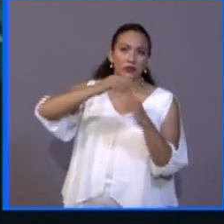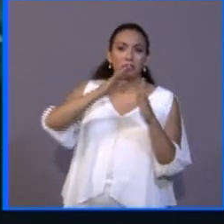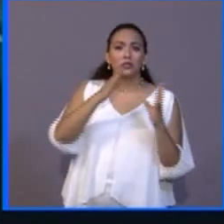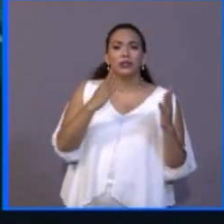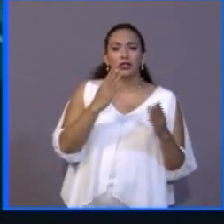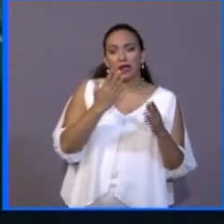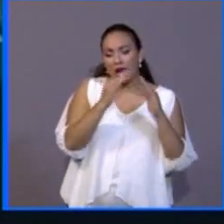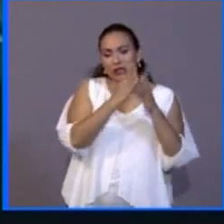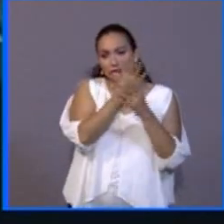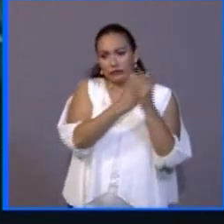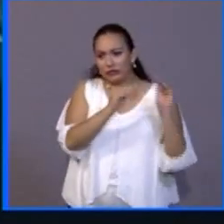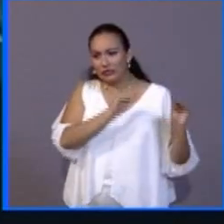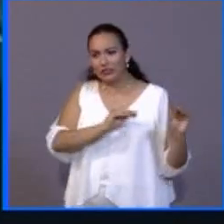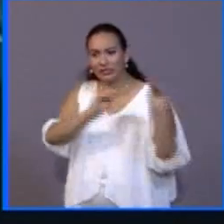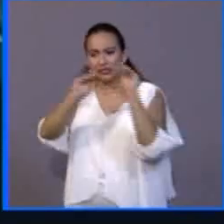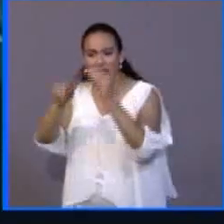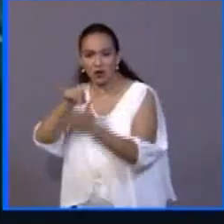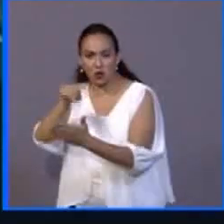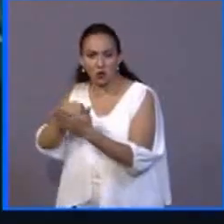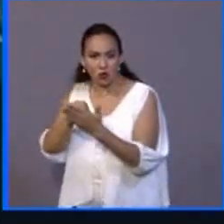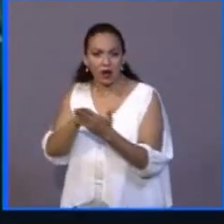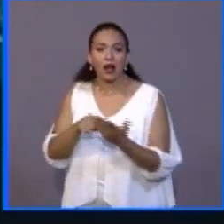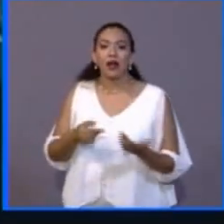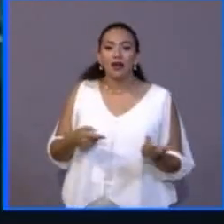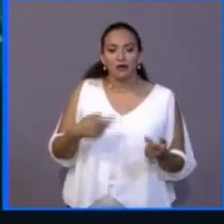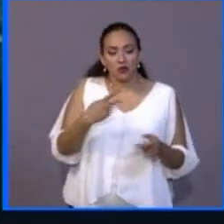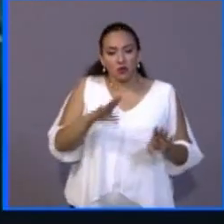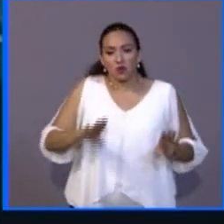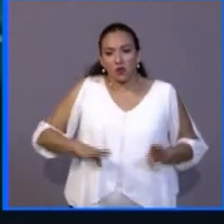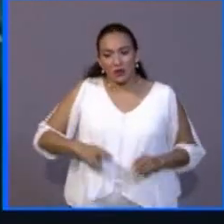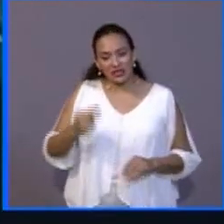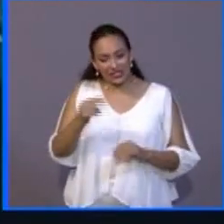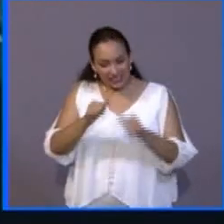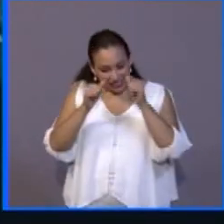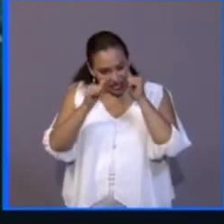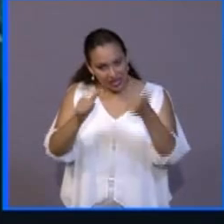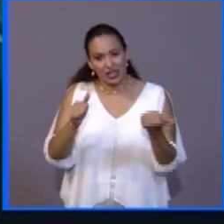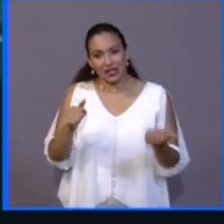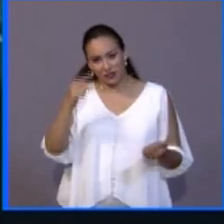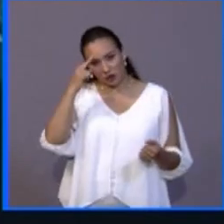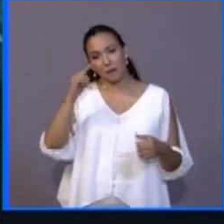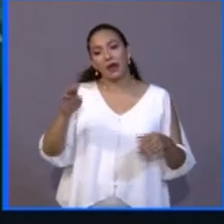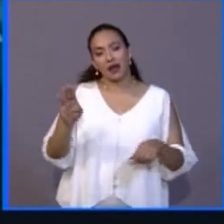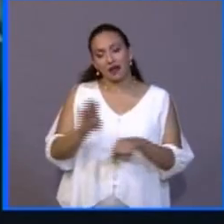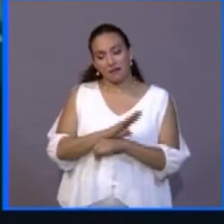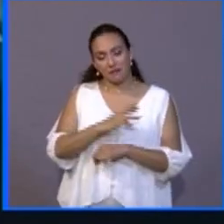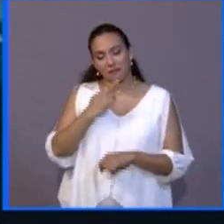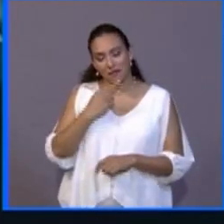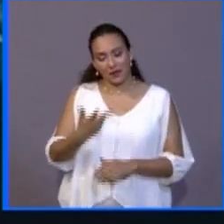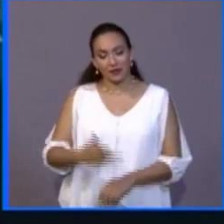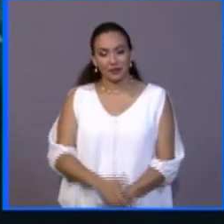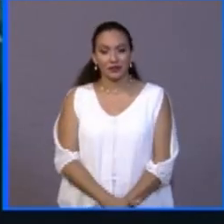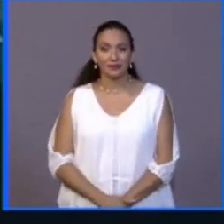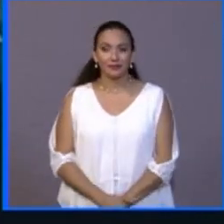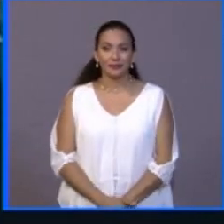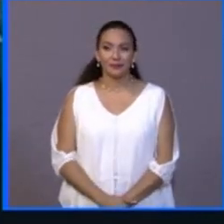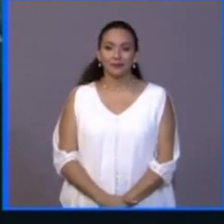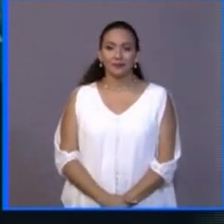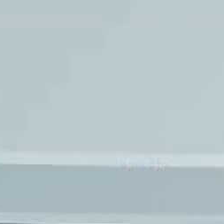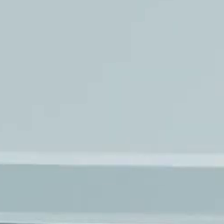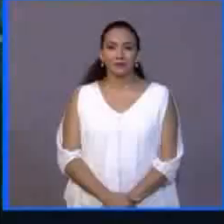y desarrollo en el escenario que mejor convenga. Para el canal del Poder Judicial de la Federación, Citlali